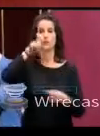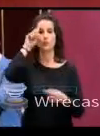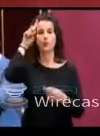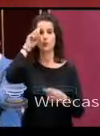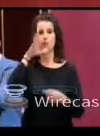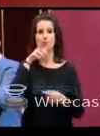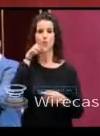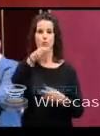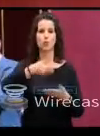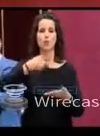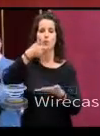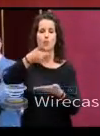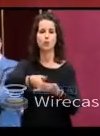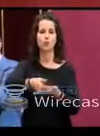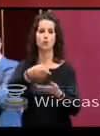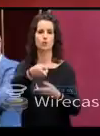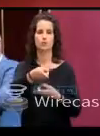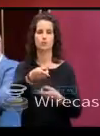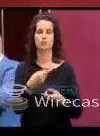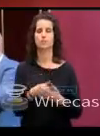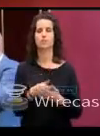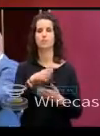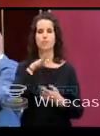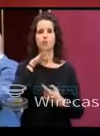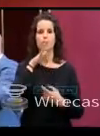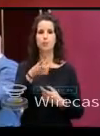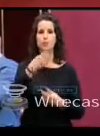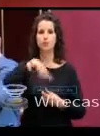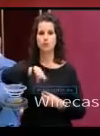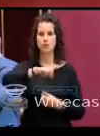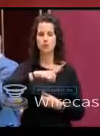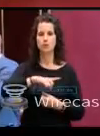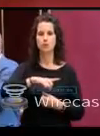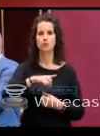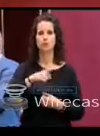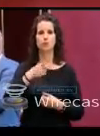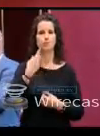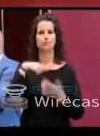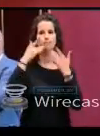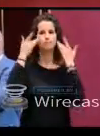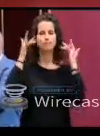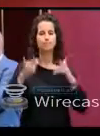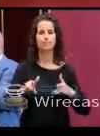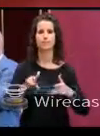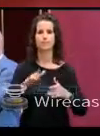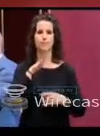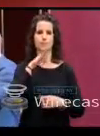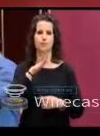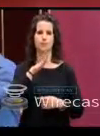sido quien lo ha planteado en esta moción. Por lo tanto, nosotros nos vamos a abstener